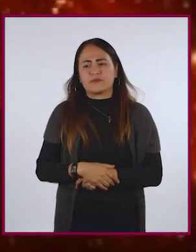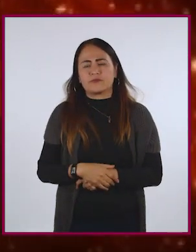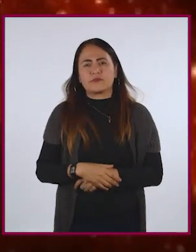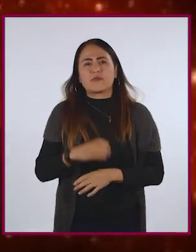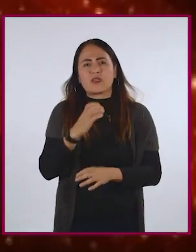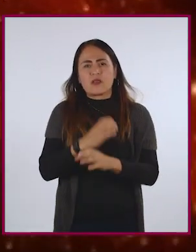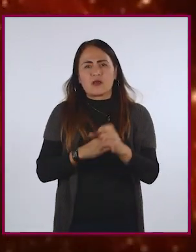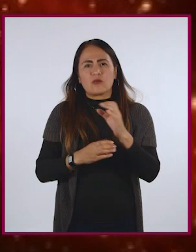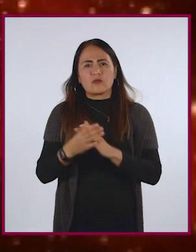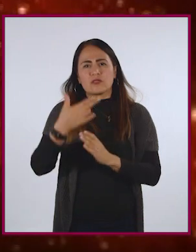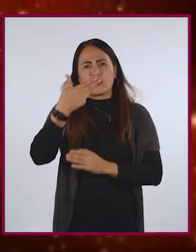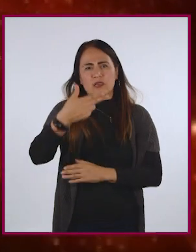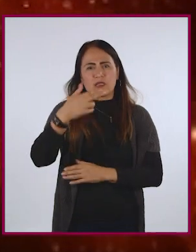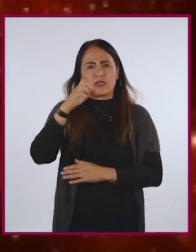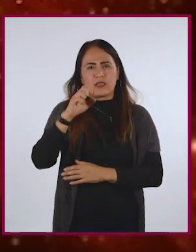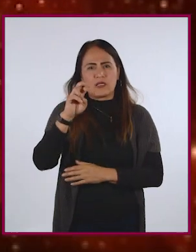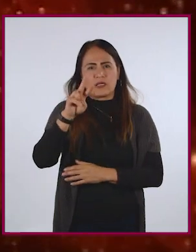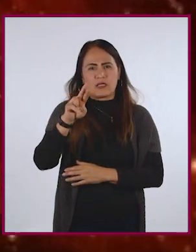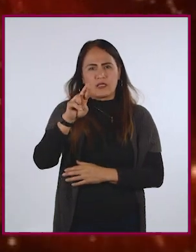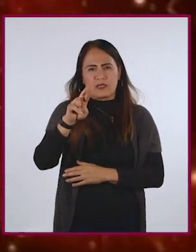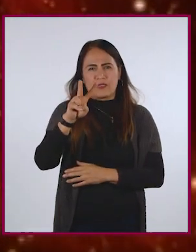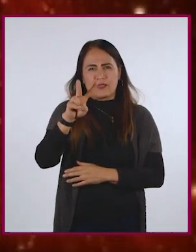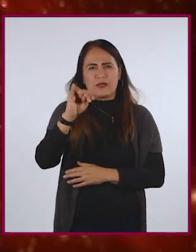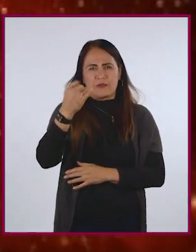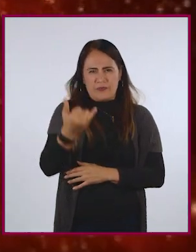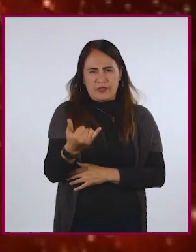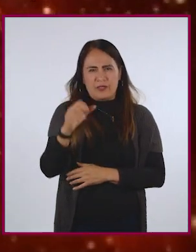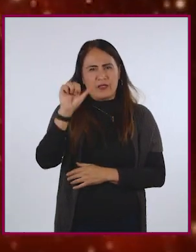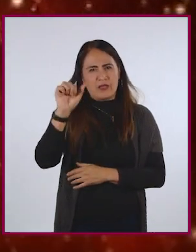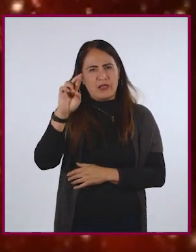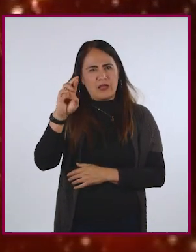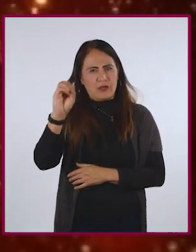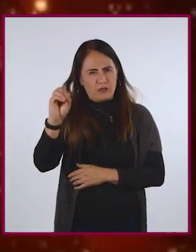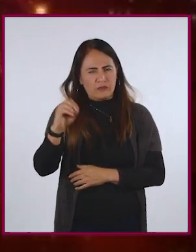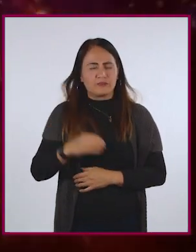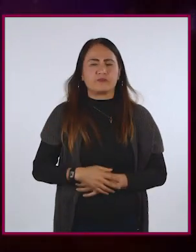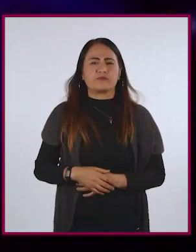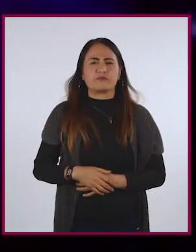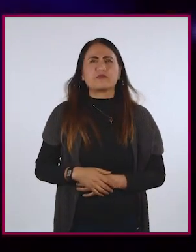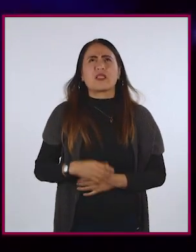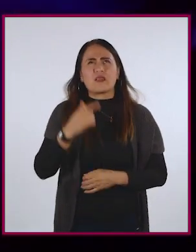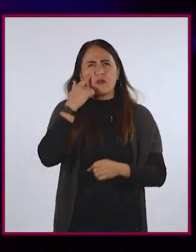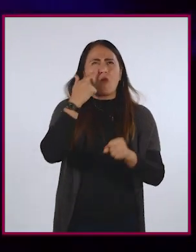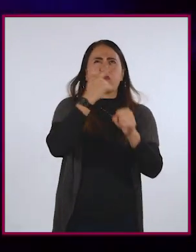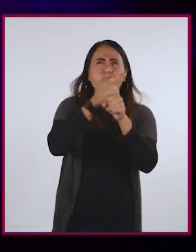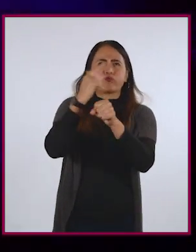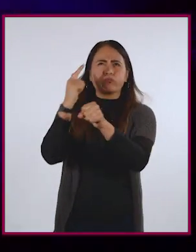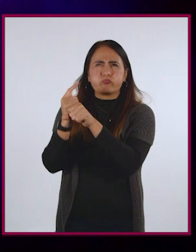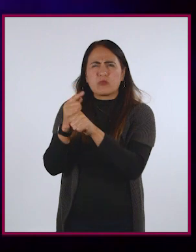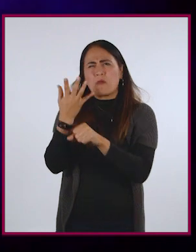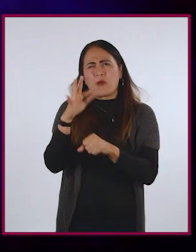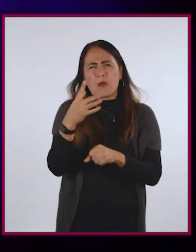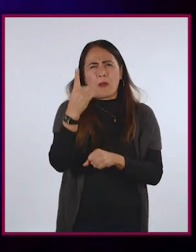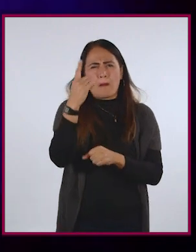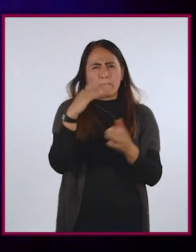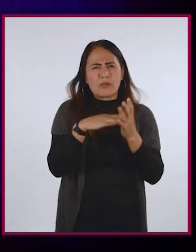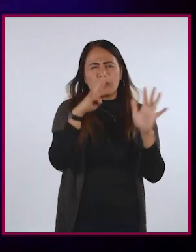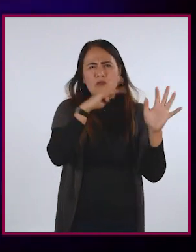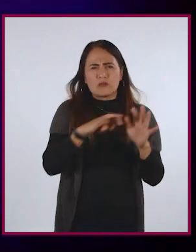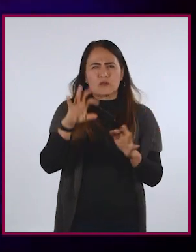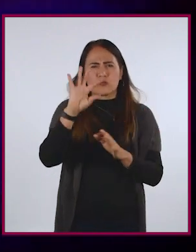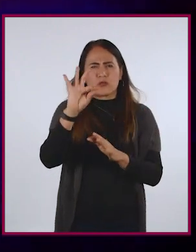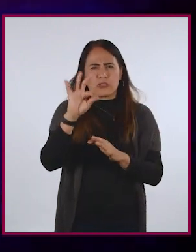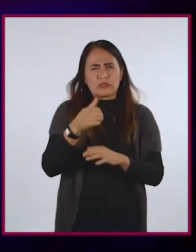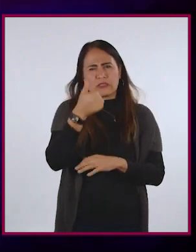como objetos Herbig-Haro. Ambos astrónomos identificaron estos cuerpos entre 1946